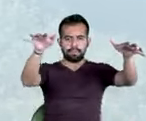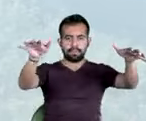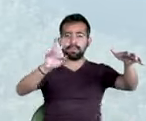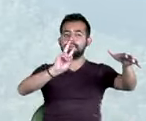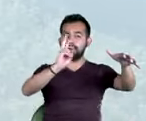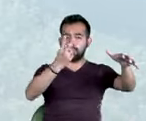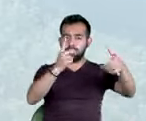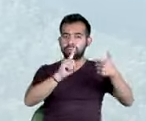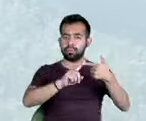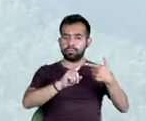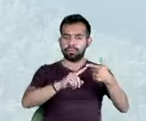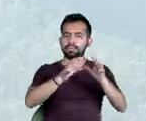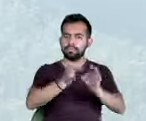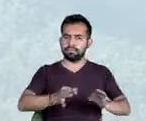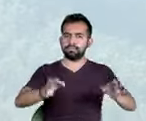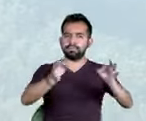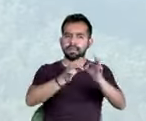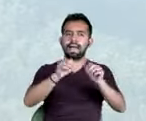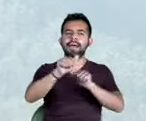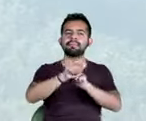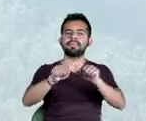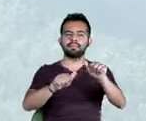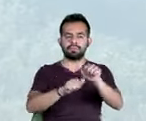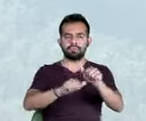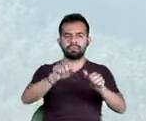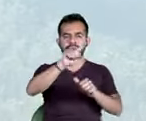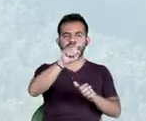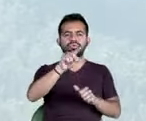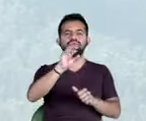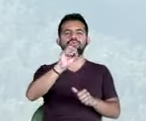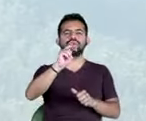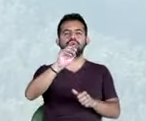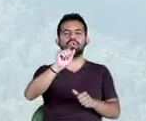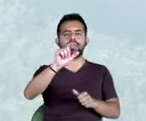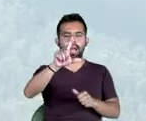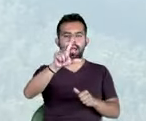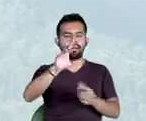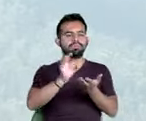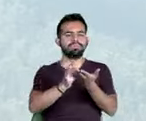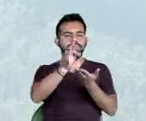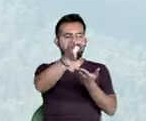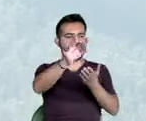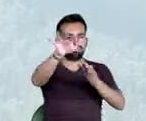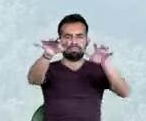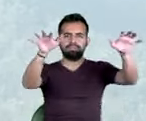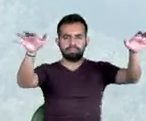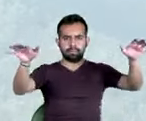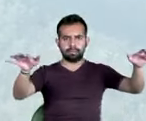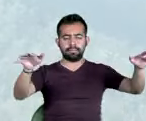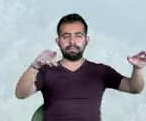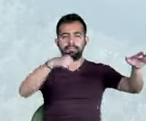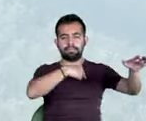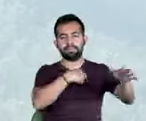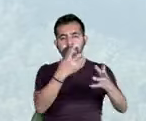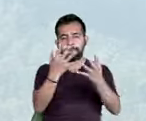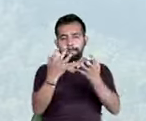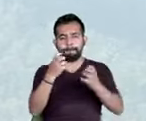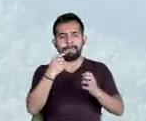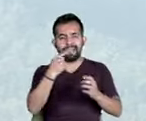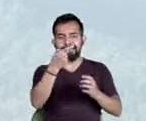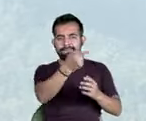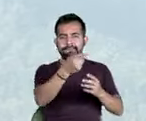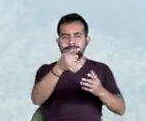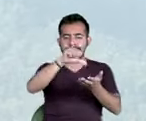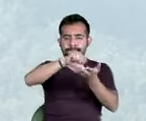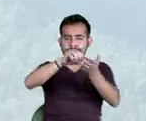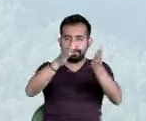que tener en mente son administraciones zonales. Me adelanto a un tema que lo discutiremos más adelante con la ciudadanía. Hoy tenemos 9